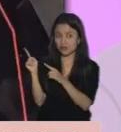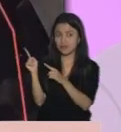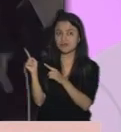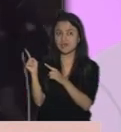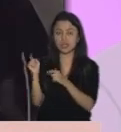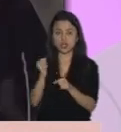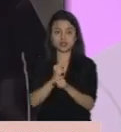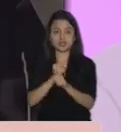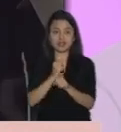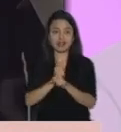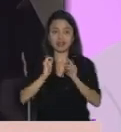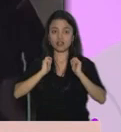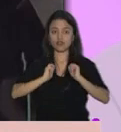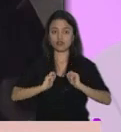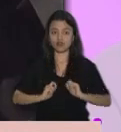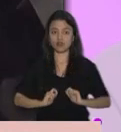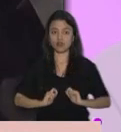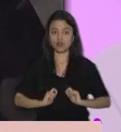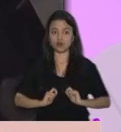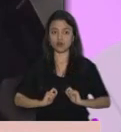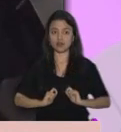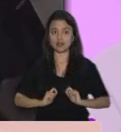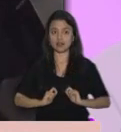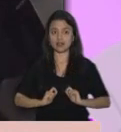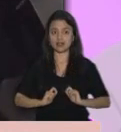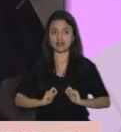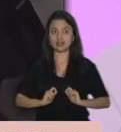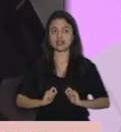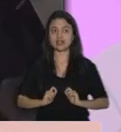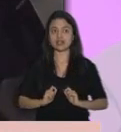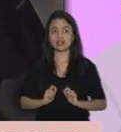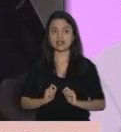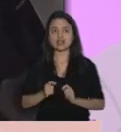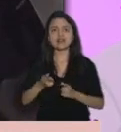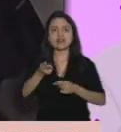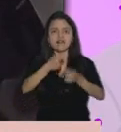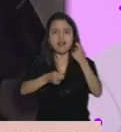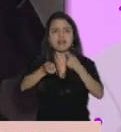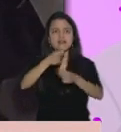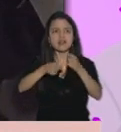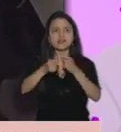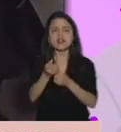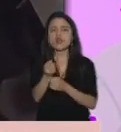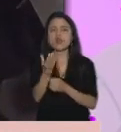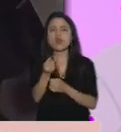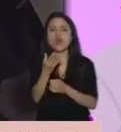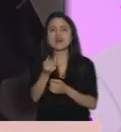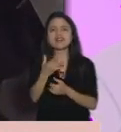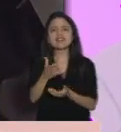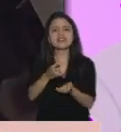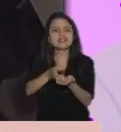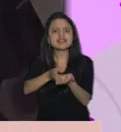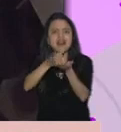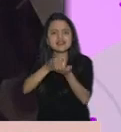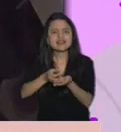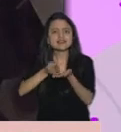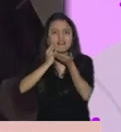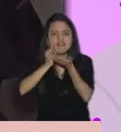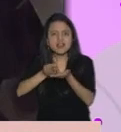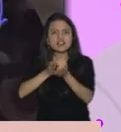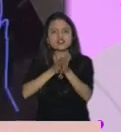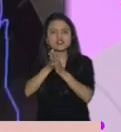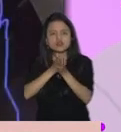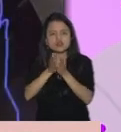la de los empleados que trabajan en una cafetería y el número de tazas, cafés, capuchinos, americanos que han